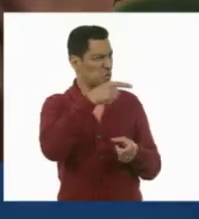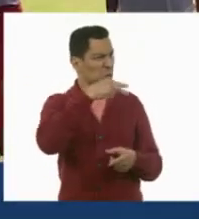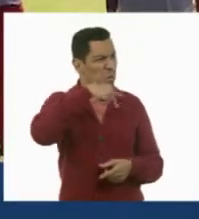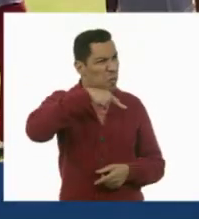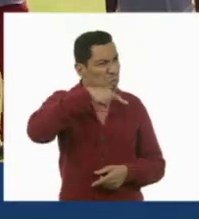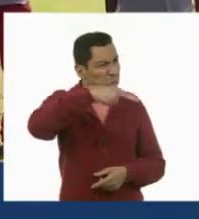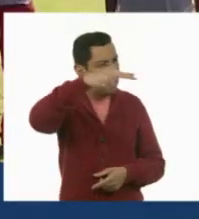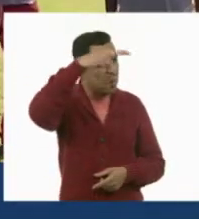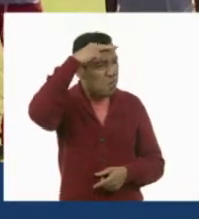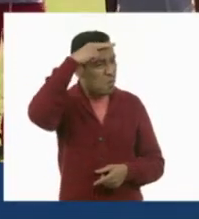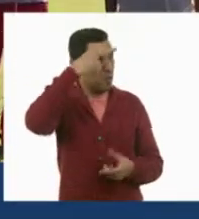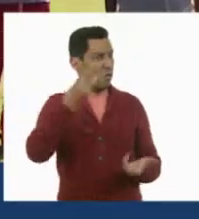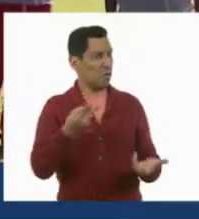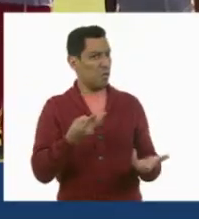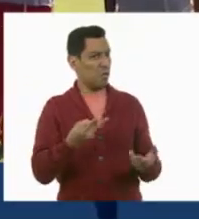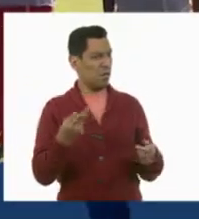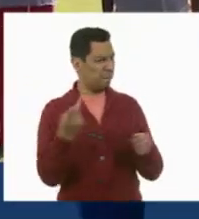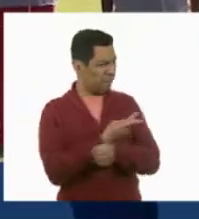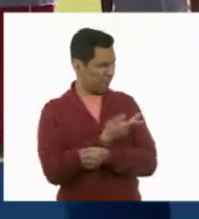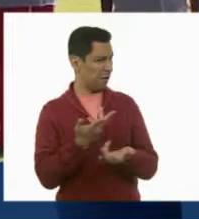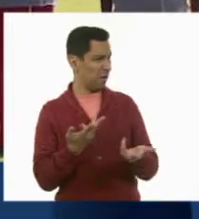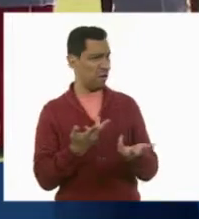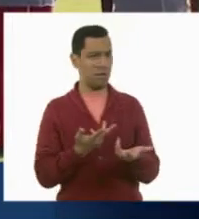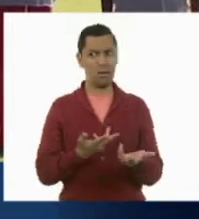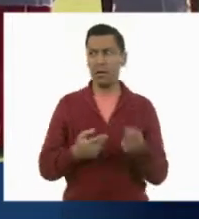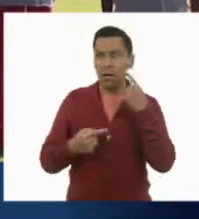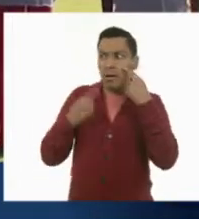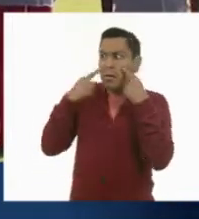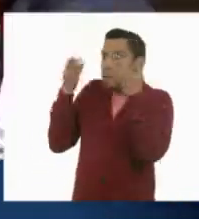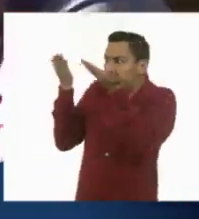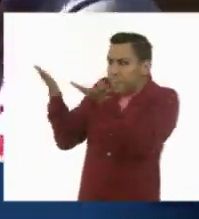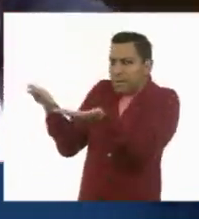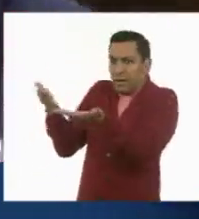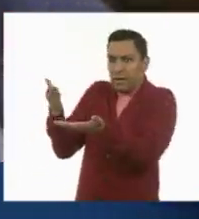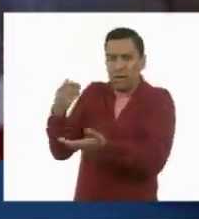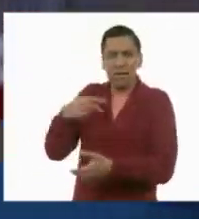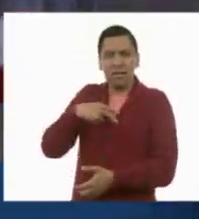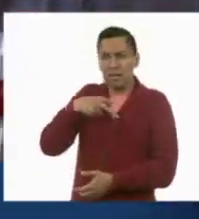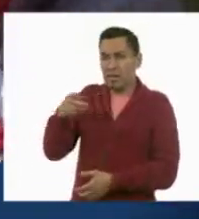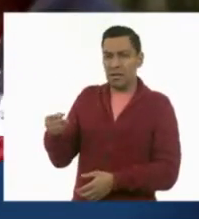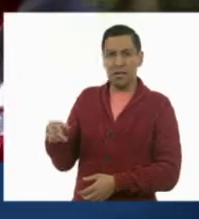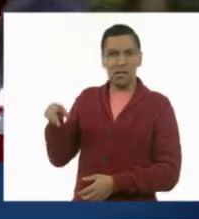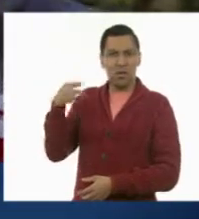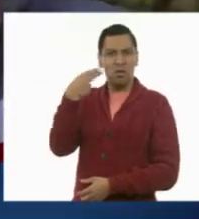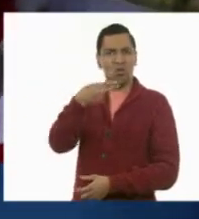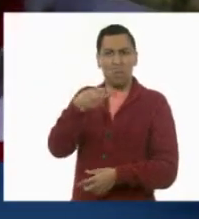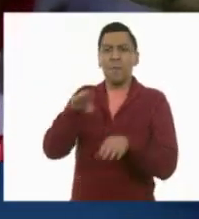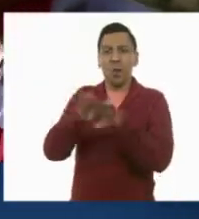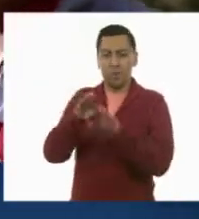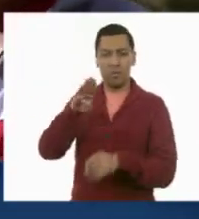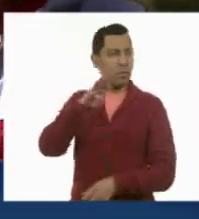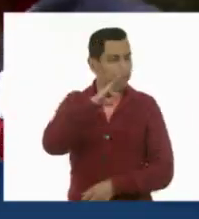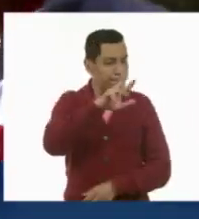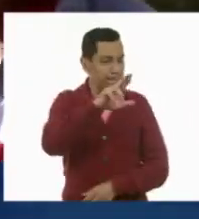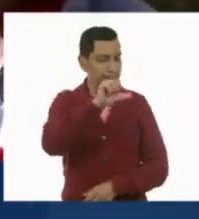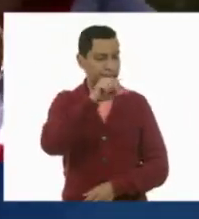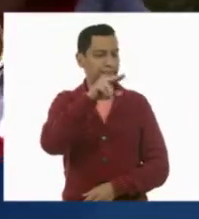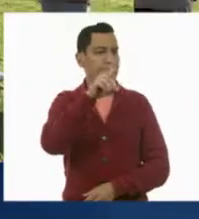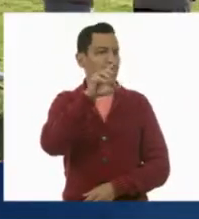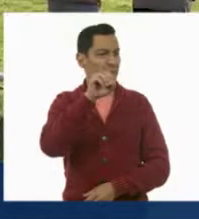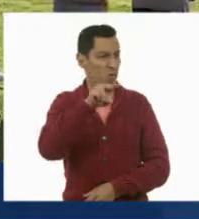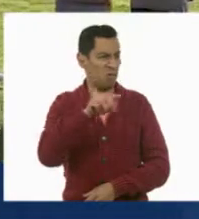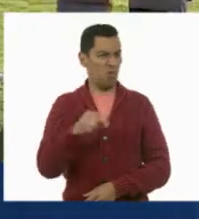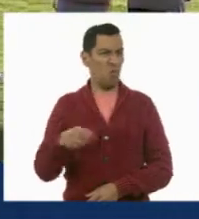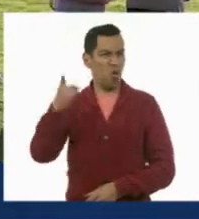ignorante. Pues es que así está, profe. ¿Cómo quiere que lo llamemos? Pues Brandon, ese es su nombre. Y como